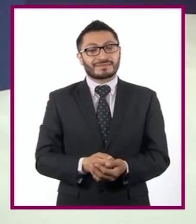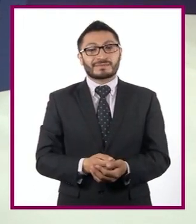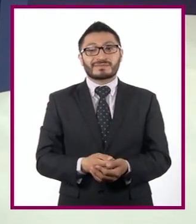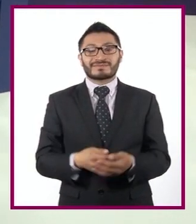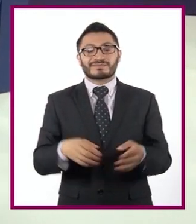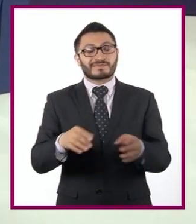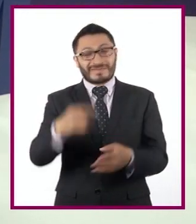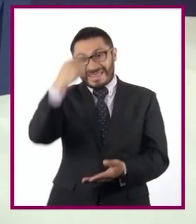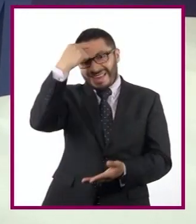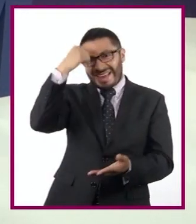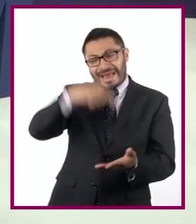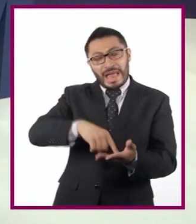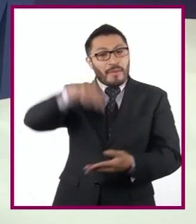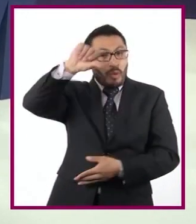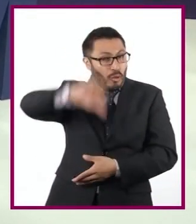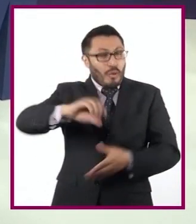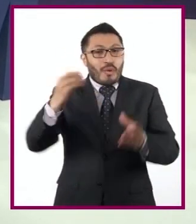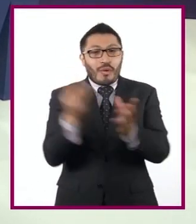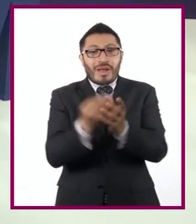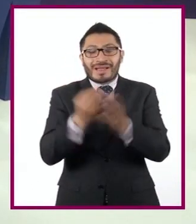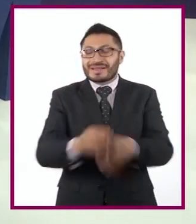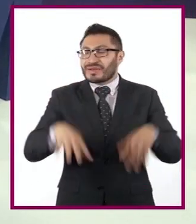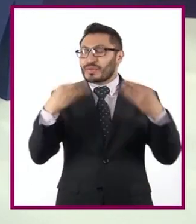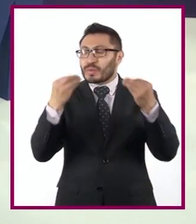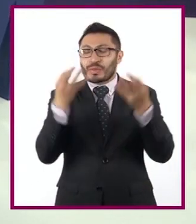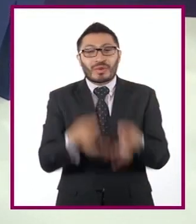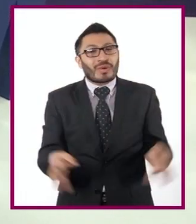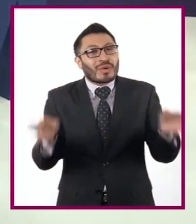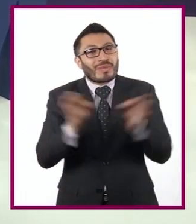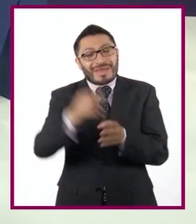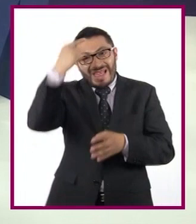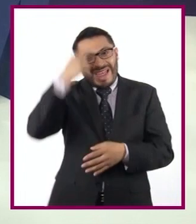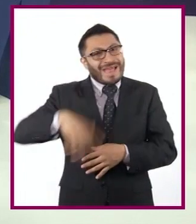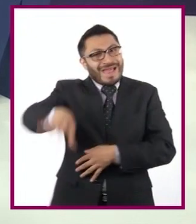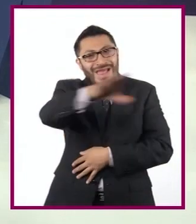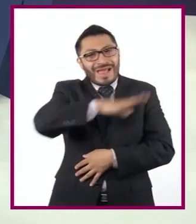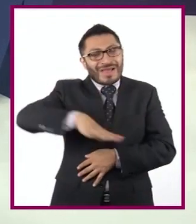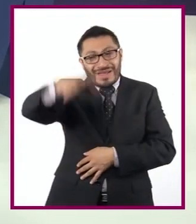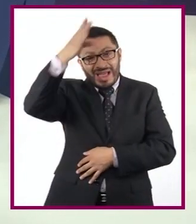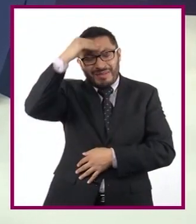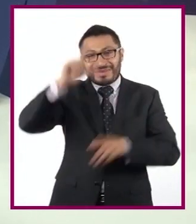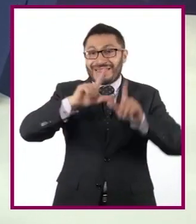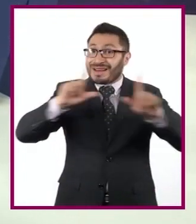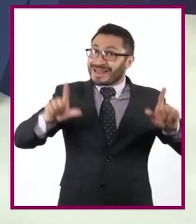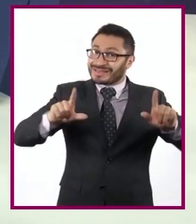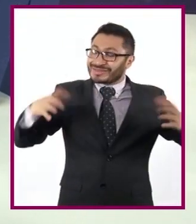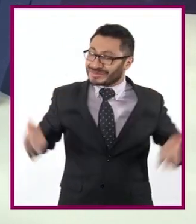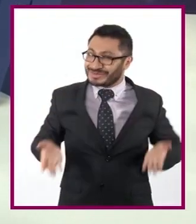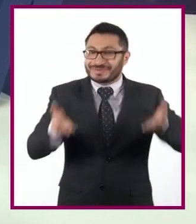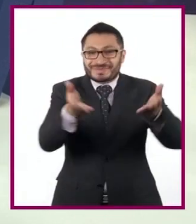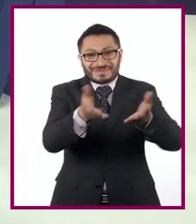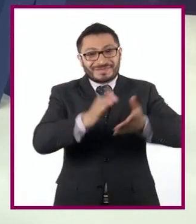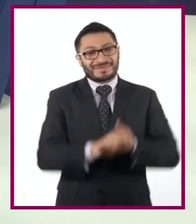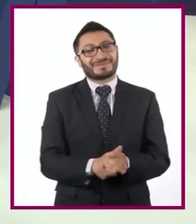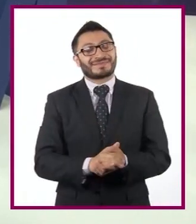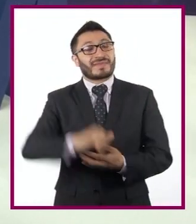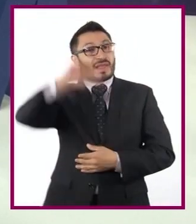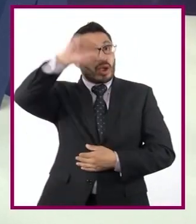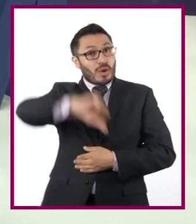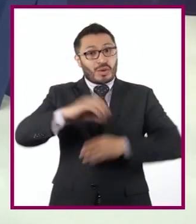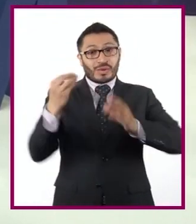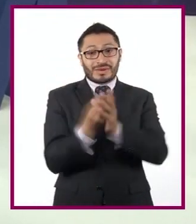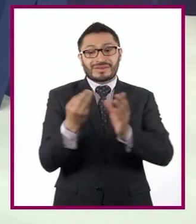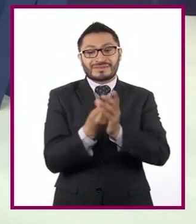Auguramos que esta sesión será enriquecedora para ustedes. ¿Listas y listos? Muy bien, pues vamos juntos. En esta sesión,